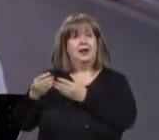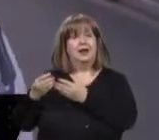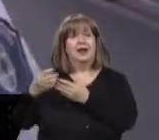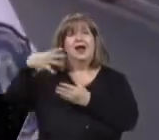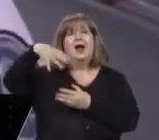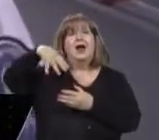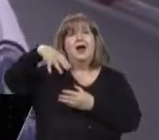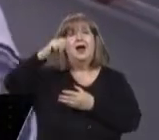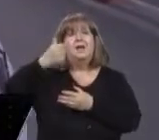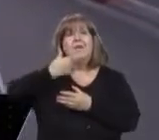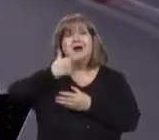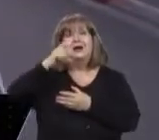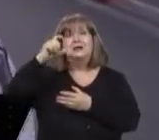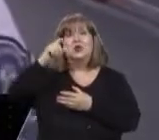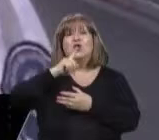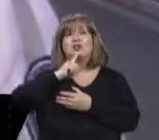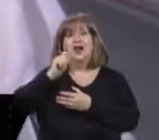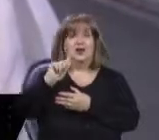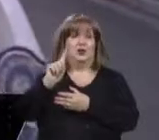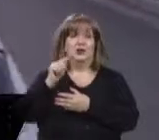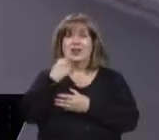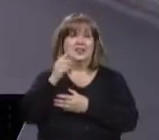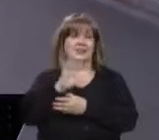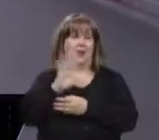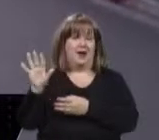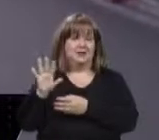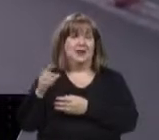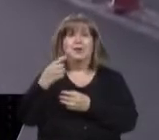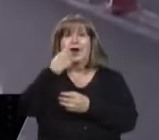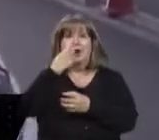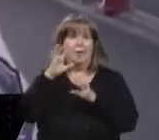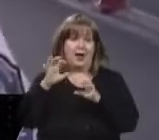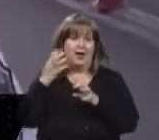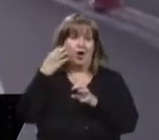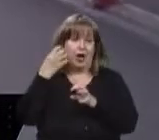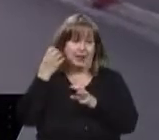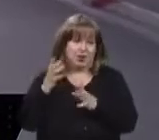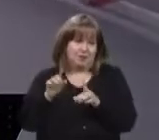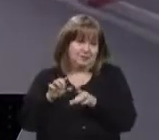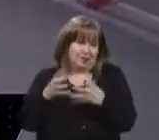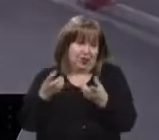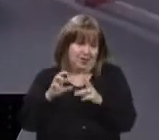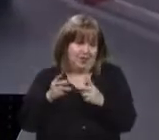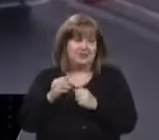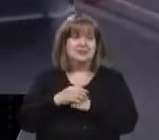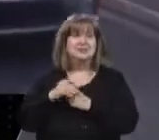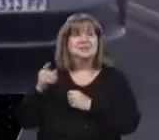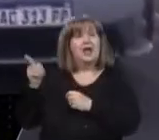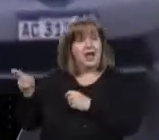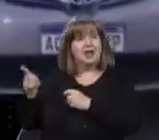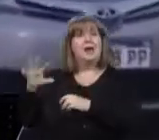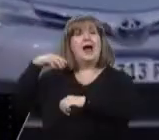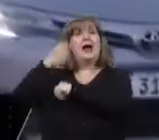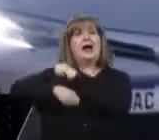enterar esta mañana. Humano no persona. Bueno, podemos decir perro y gato, que debe ser el 99% de los animales que van en un auto. Debe ir